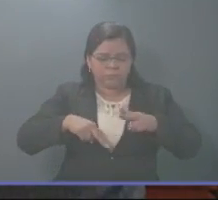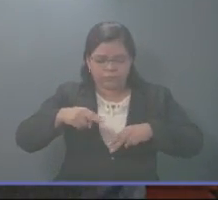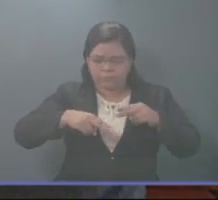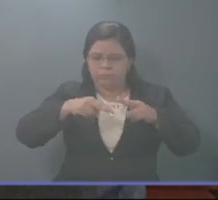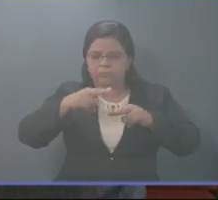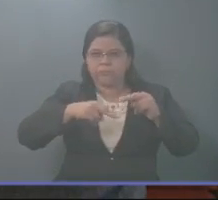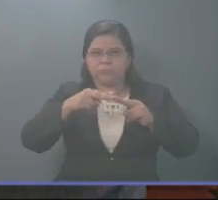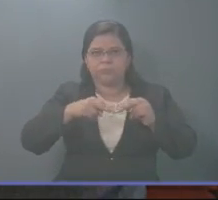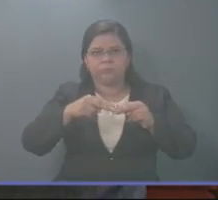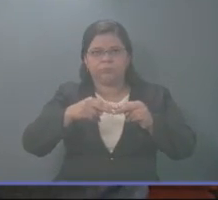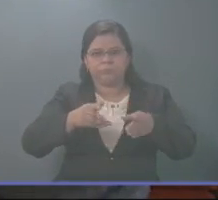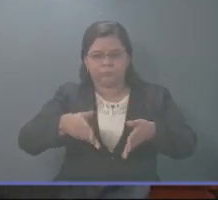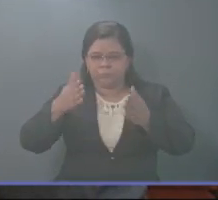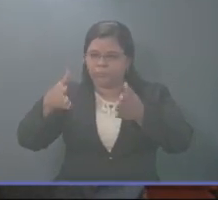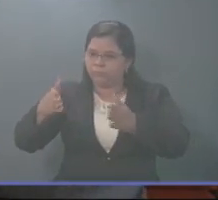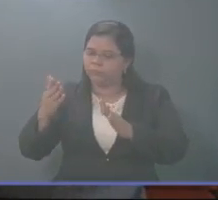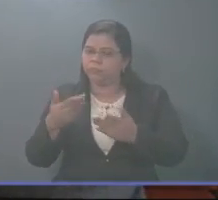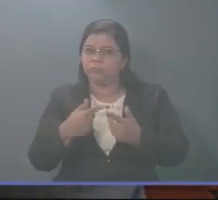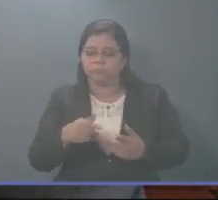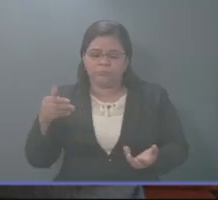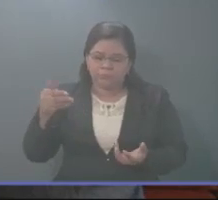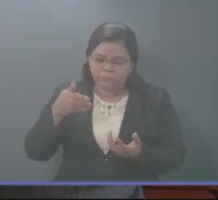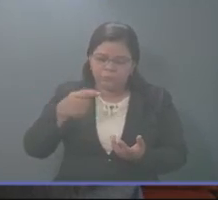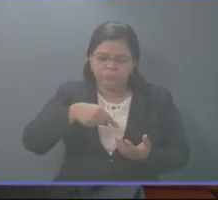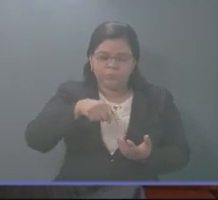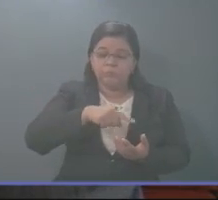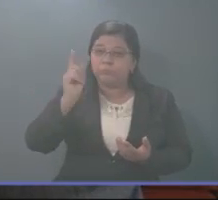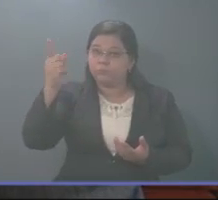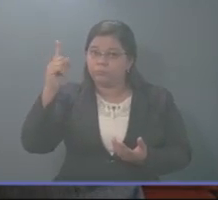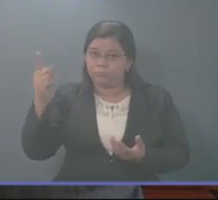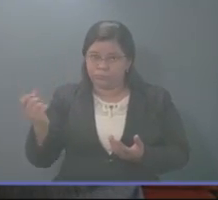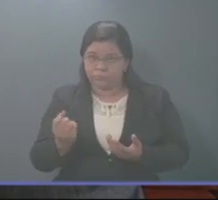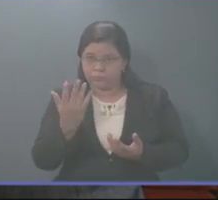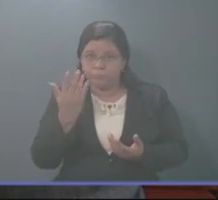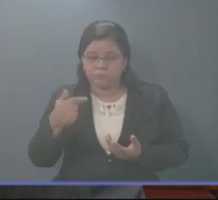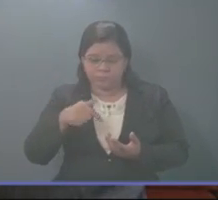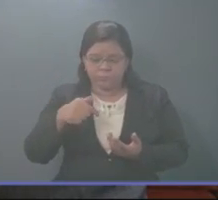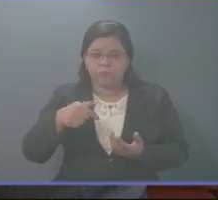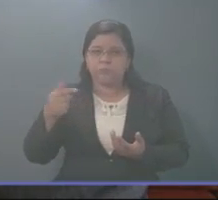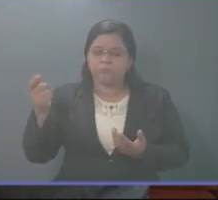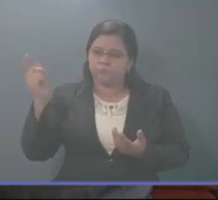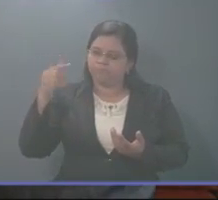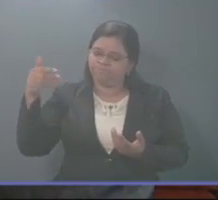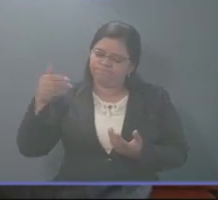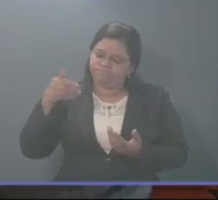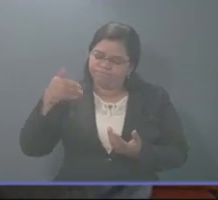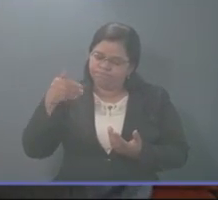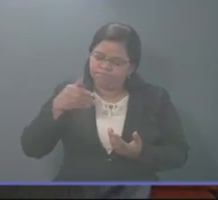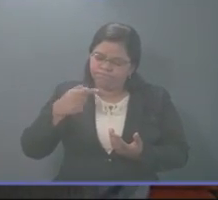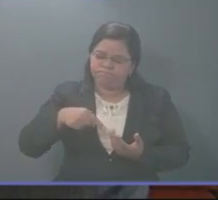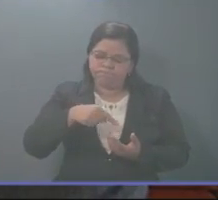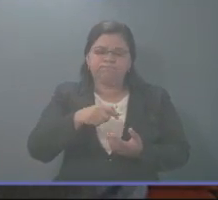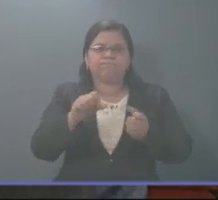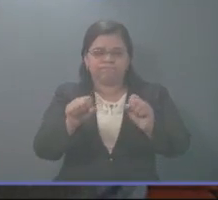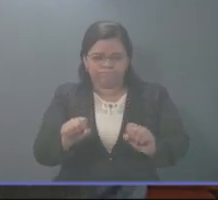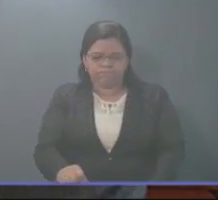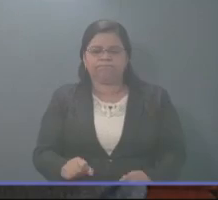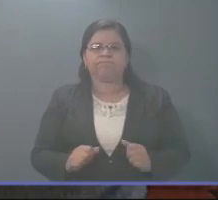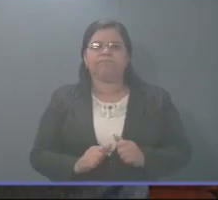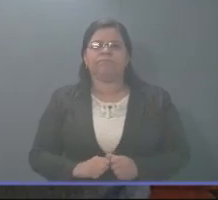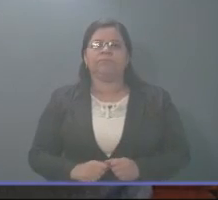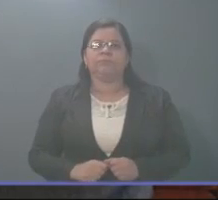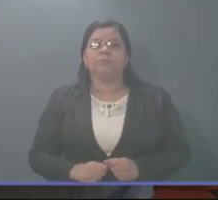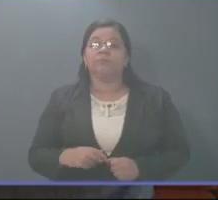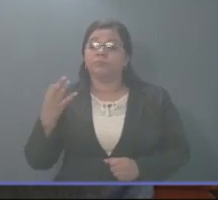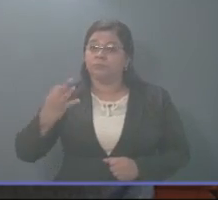Hay que educar continuamente o capacitar continuamente a los docentes que hoy por hoy forman parte del sistema público o privado de nuestro país.